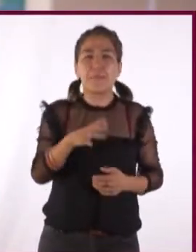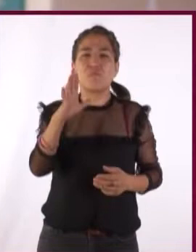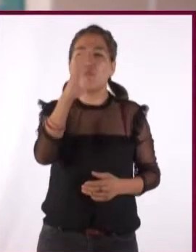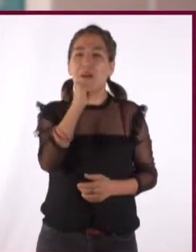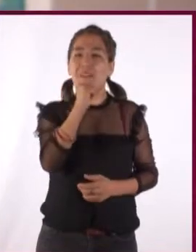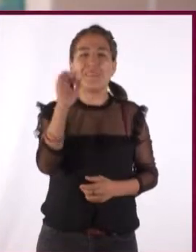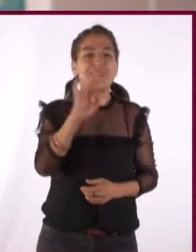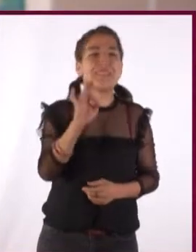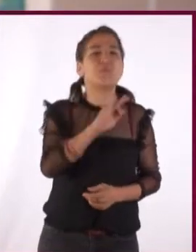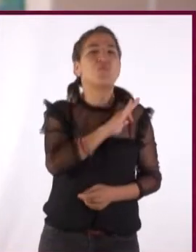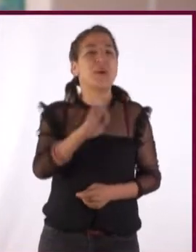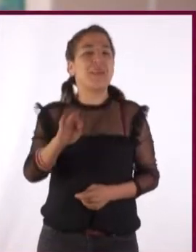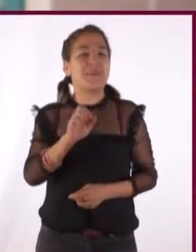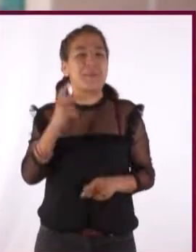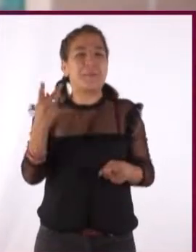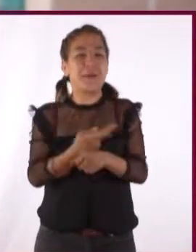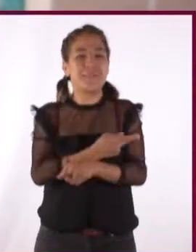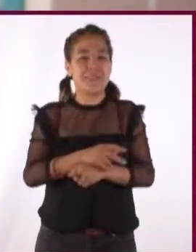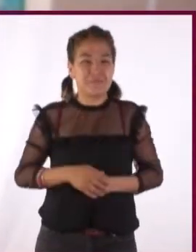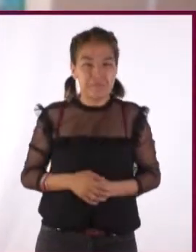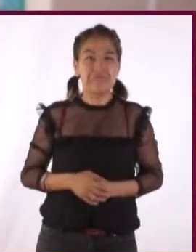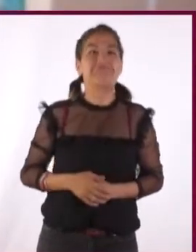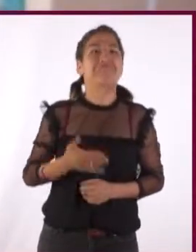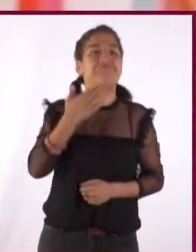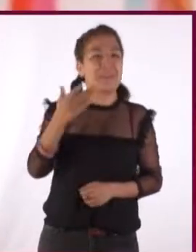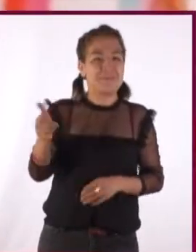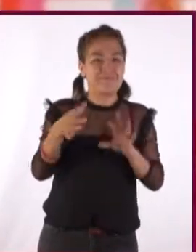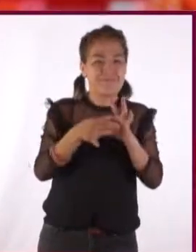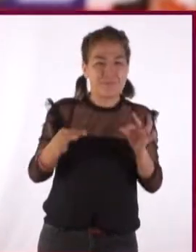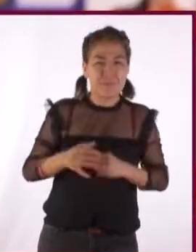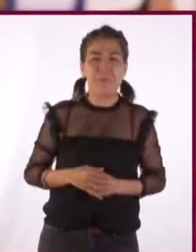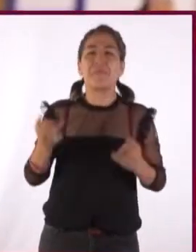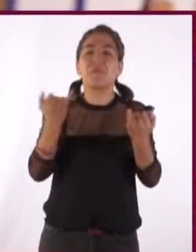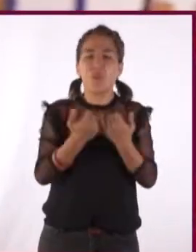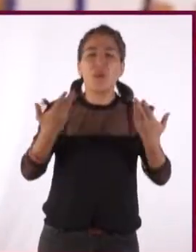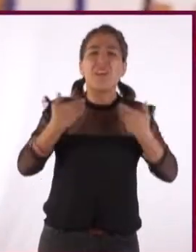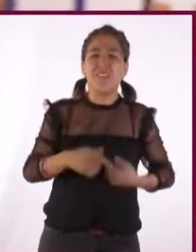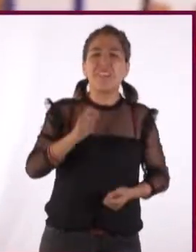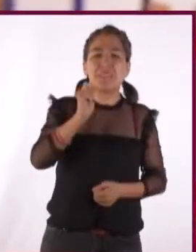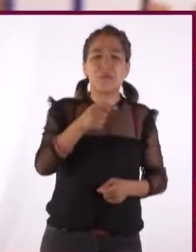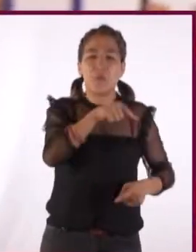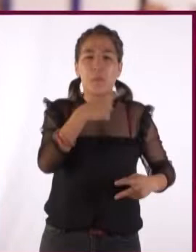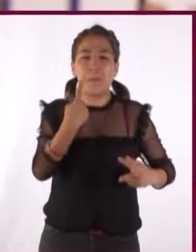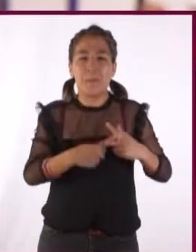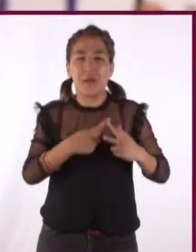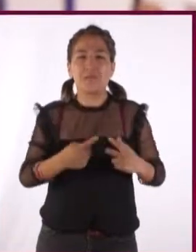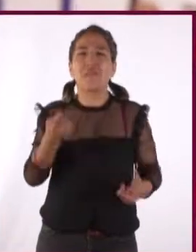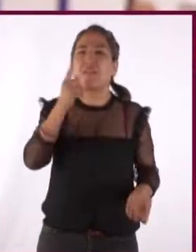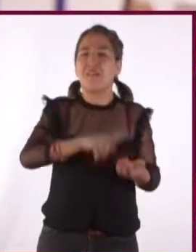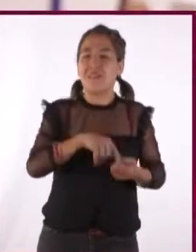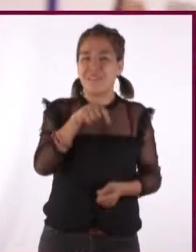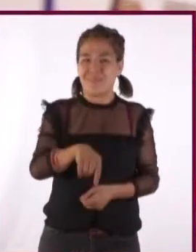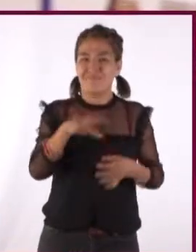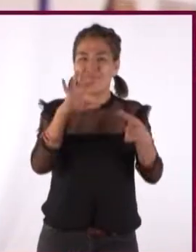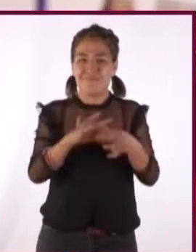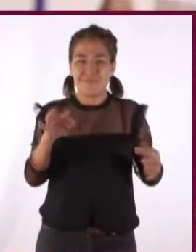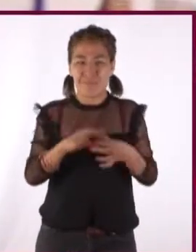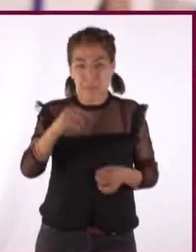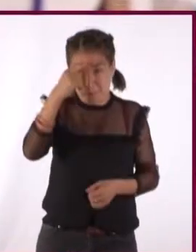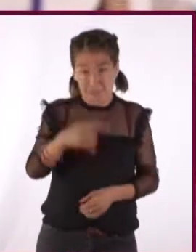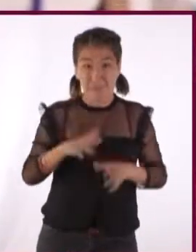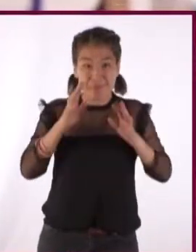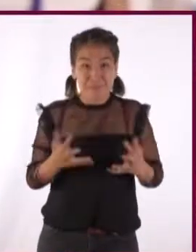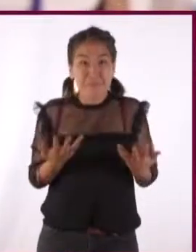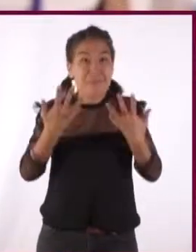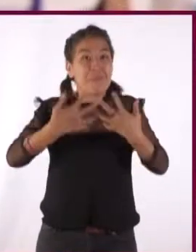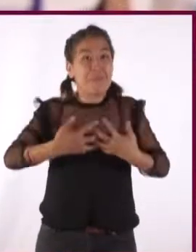podría ser, sí será. Ay, muy bien dicho, amigo. Pero además entenderemos cómo operan las matemáticas en todo esto. Así que